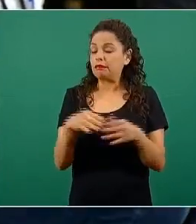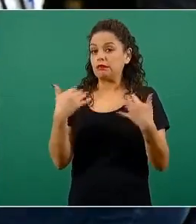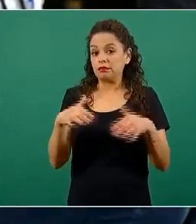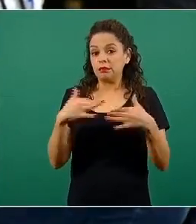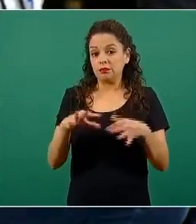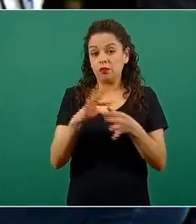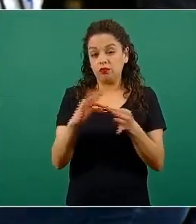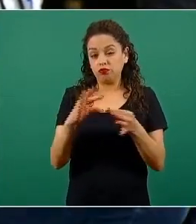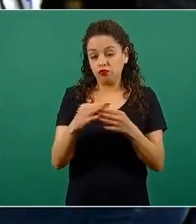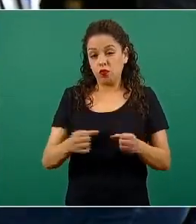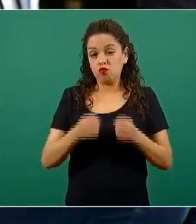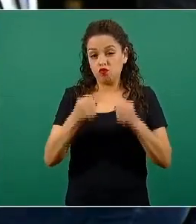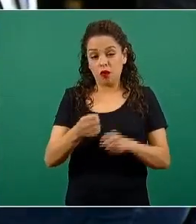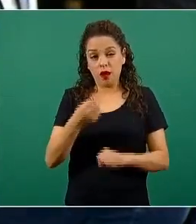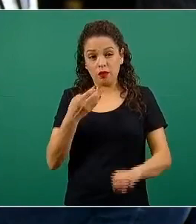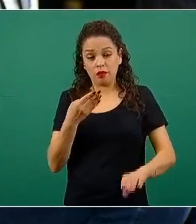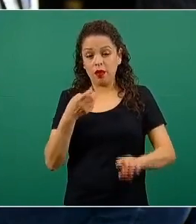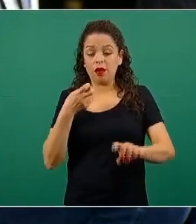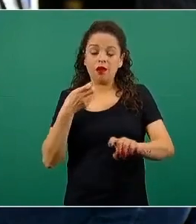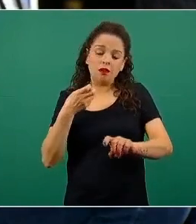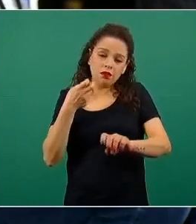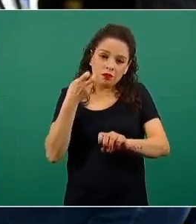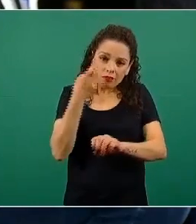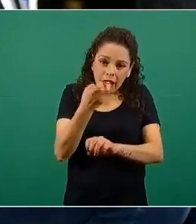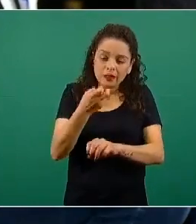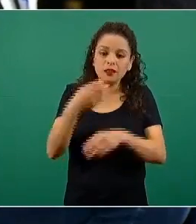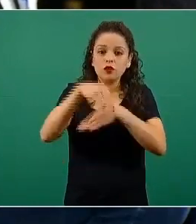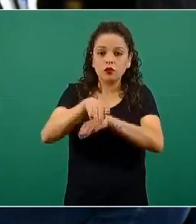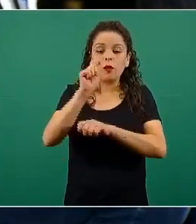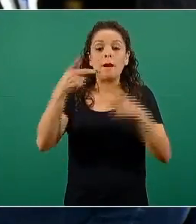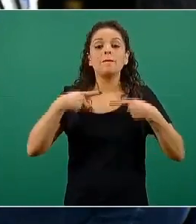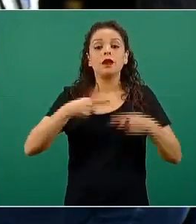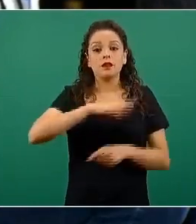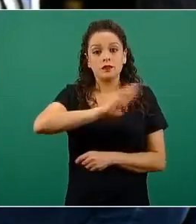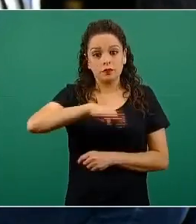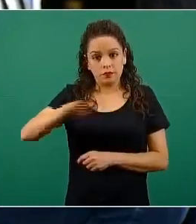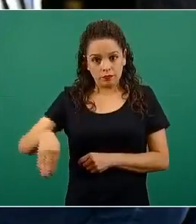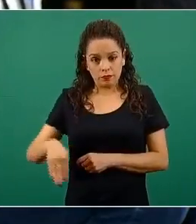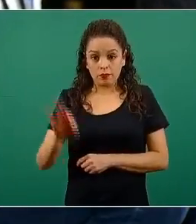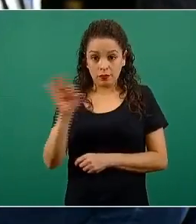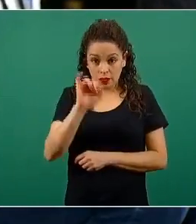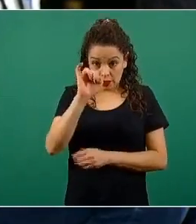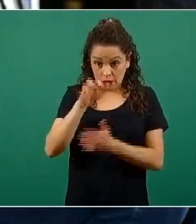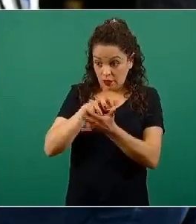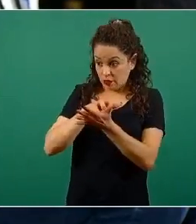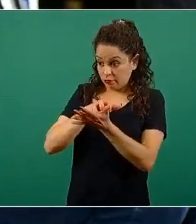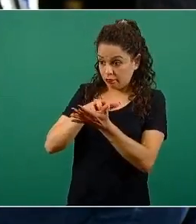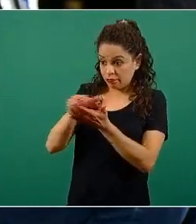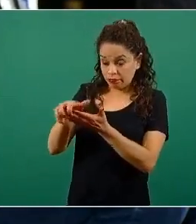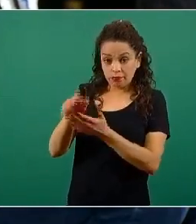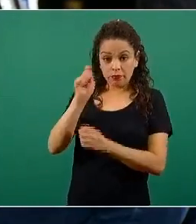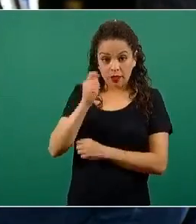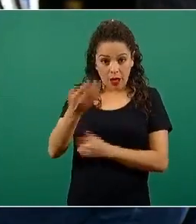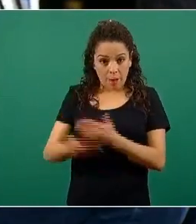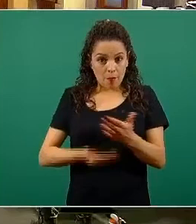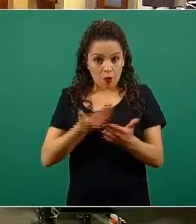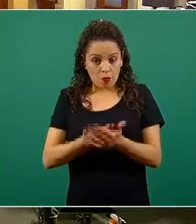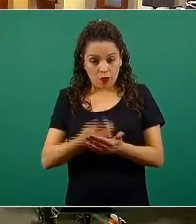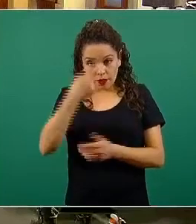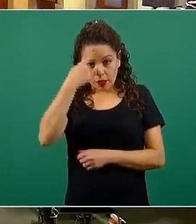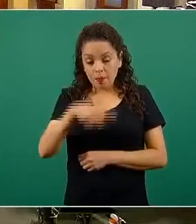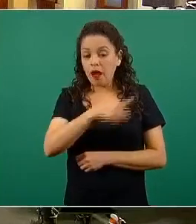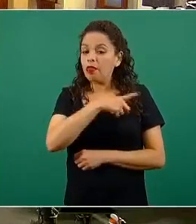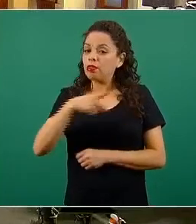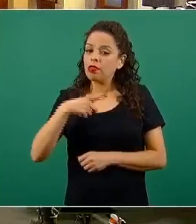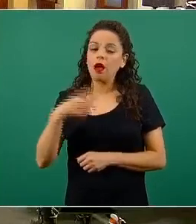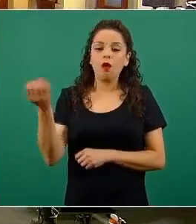y precisamente saber si va a implementar esta propuesta de usar obligatoriamente el cubrebocas. Esa